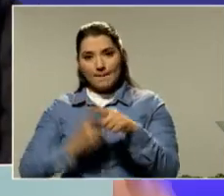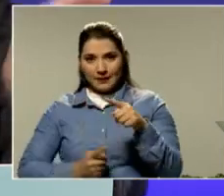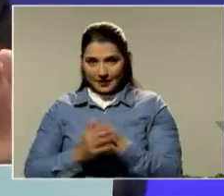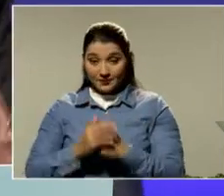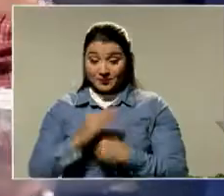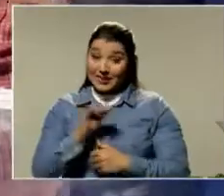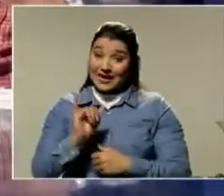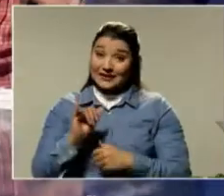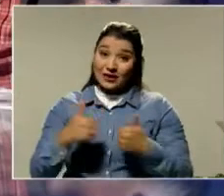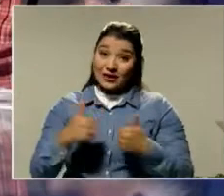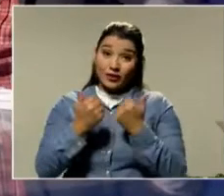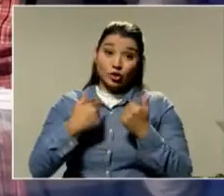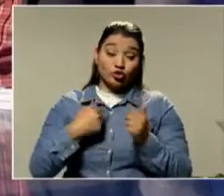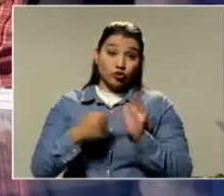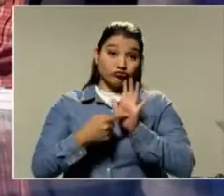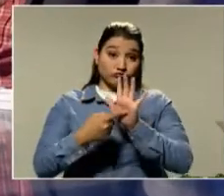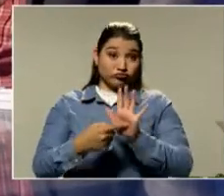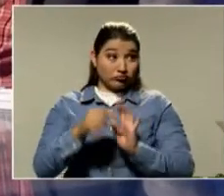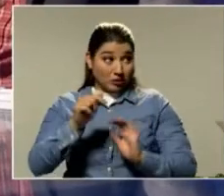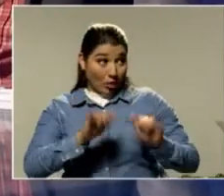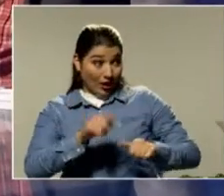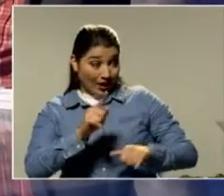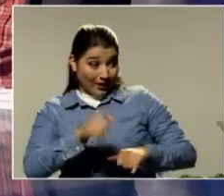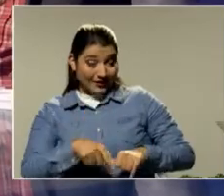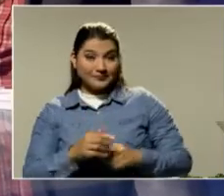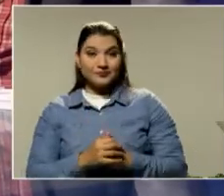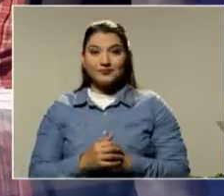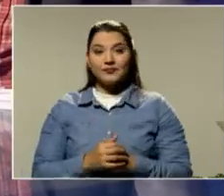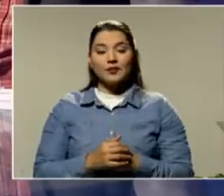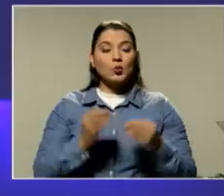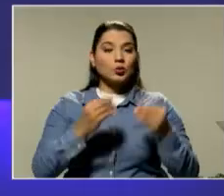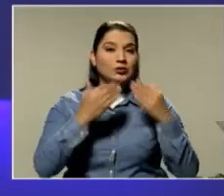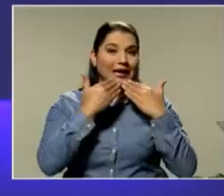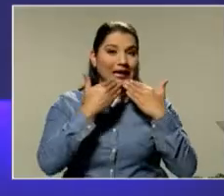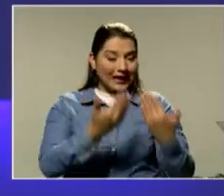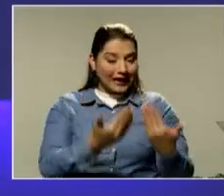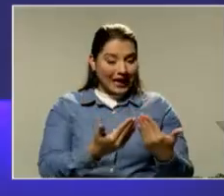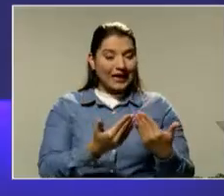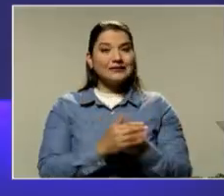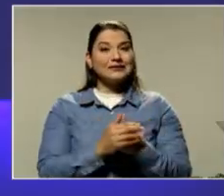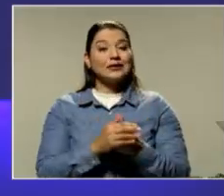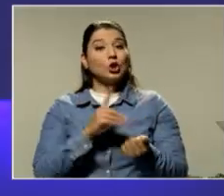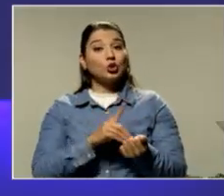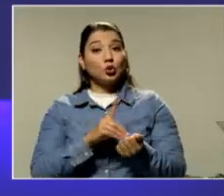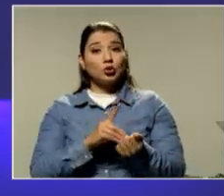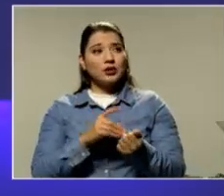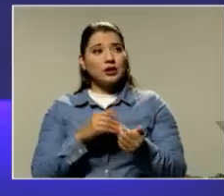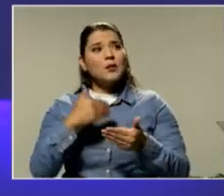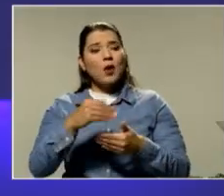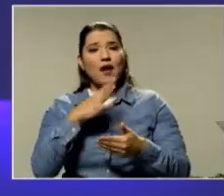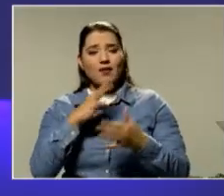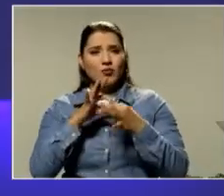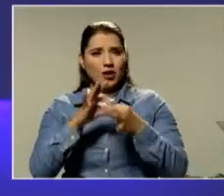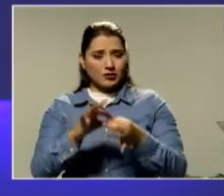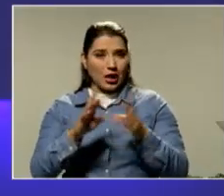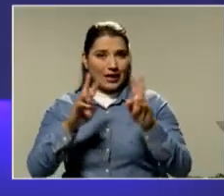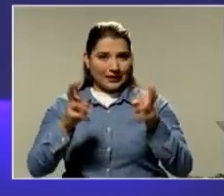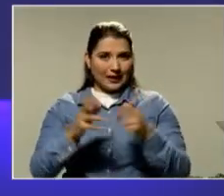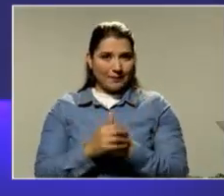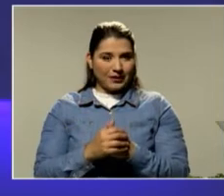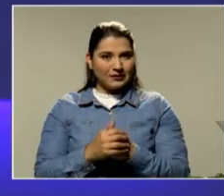yo lo pongo aquí. Sobre la mesa. Sobre la mesa. Le agradezco muchísimo, doctor Arauz. Vamos a volver sobre el tema. Así que va a